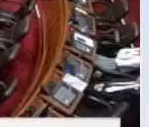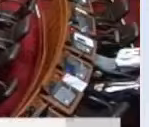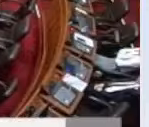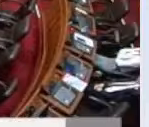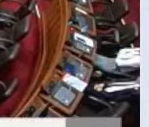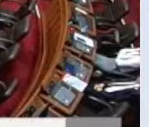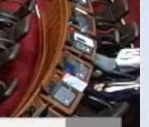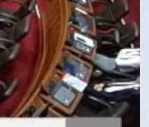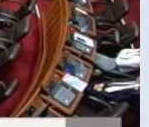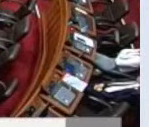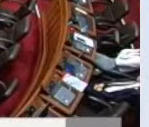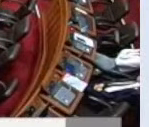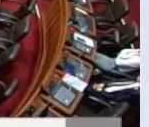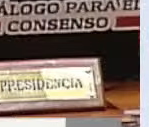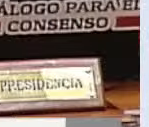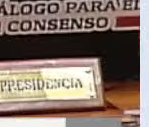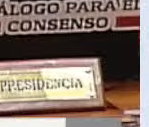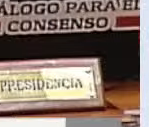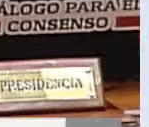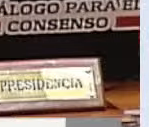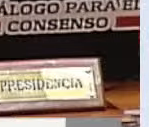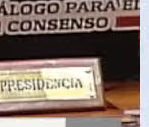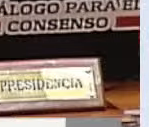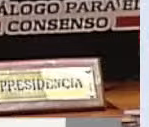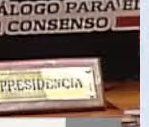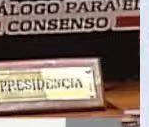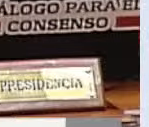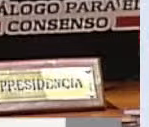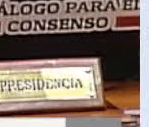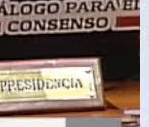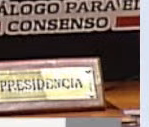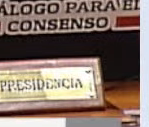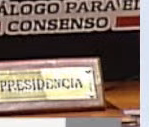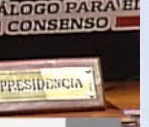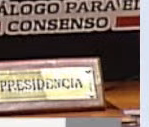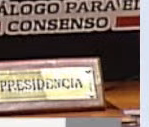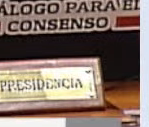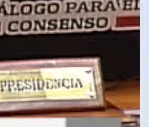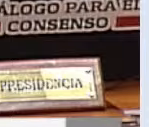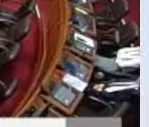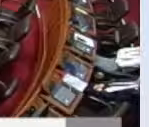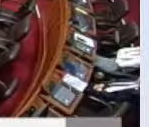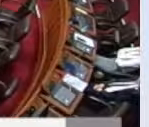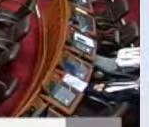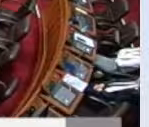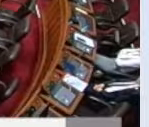Gracias, congresista. Tiene uso la palabra el congresista César Revilla por un minuto y medio.